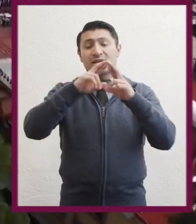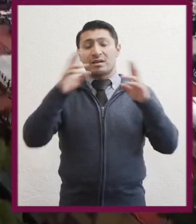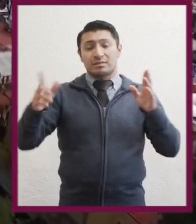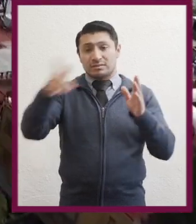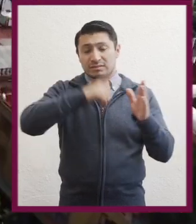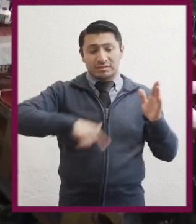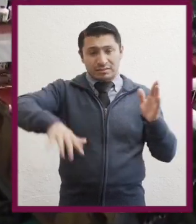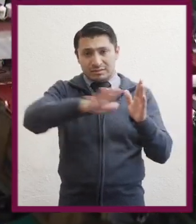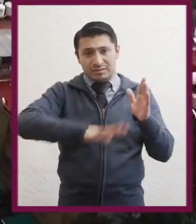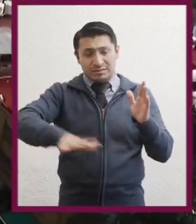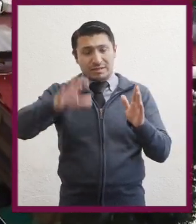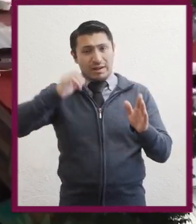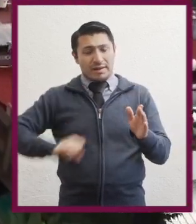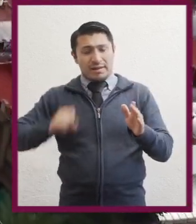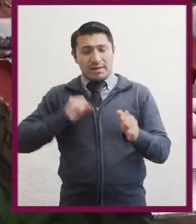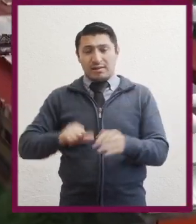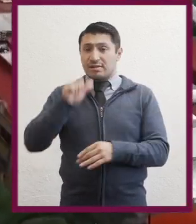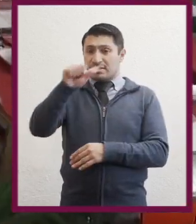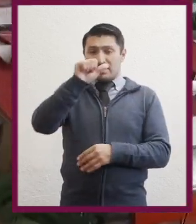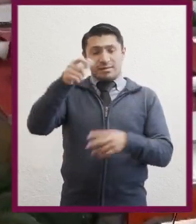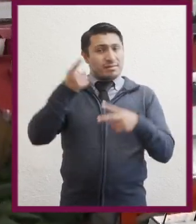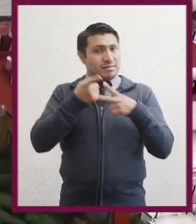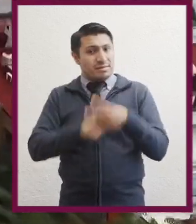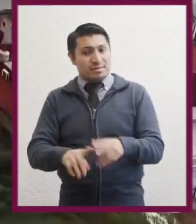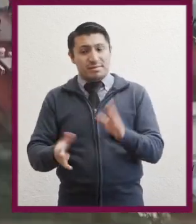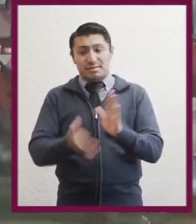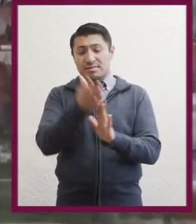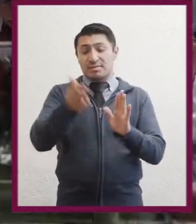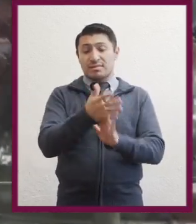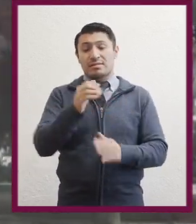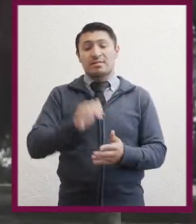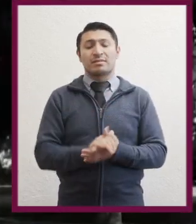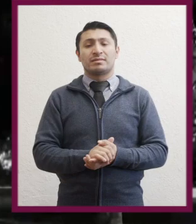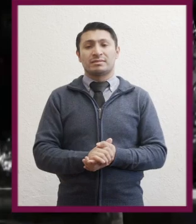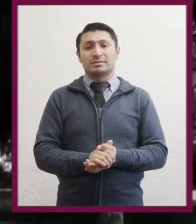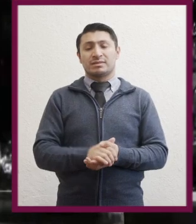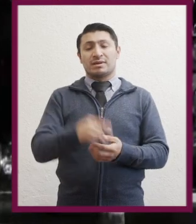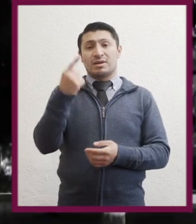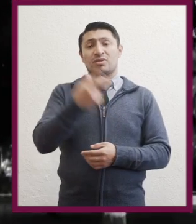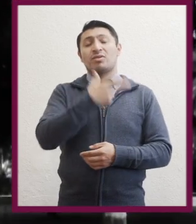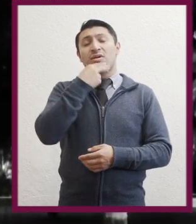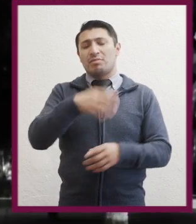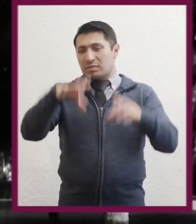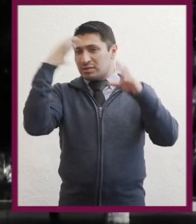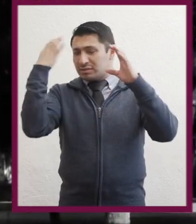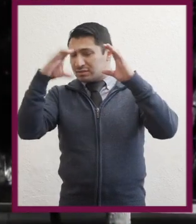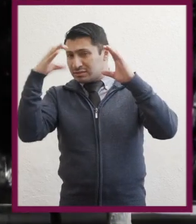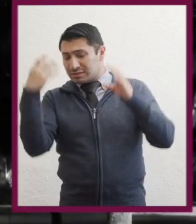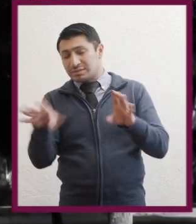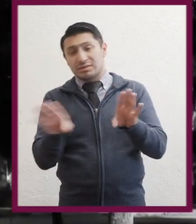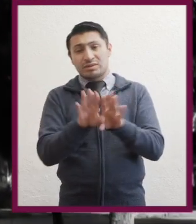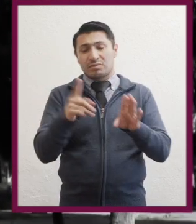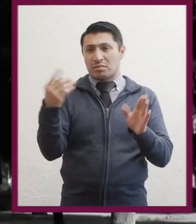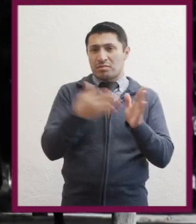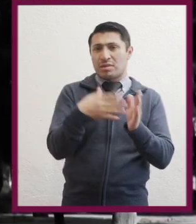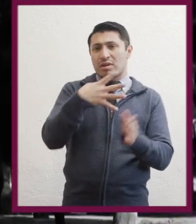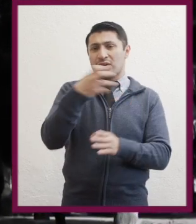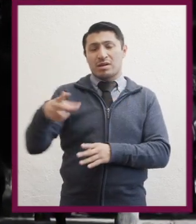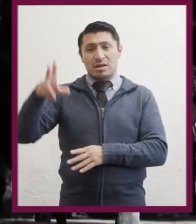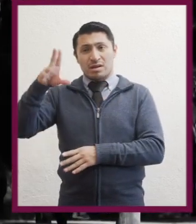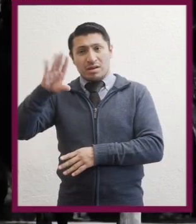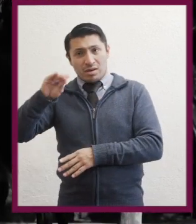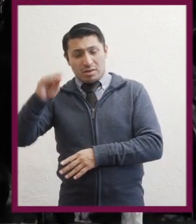religioso que tiene su origen en el siglo XVI. William Henry Jackson lo retrató alrededor de